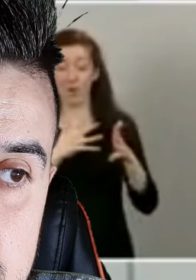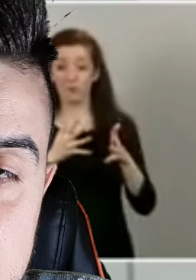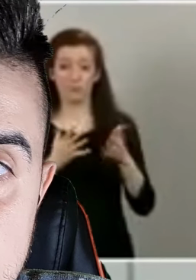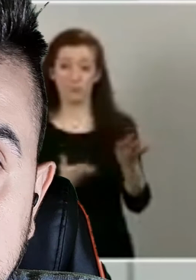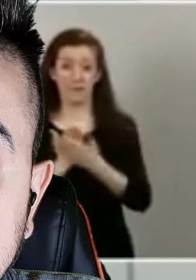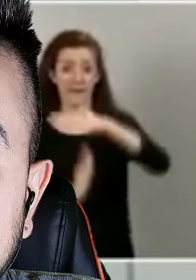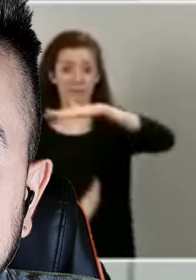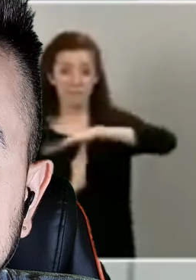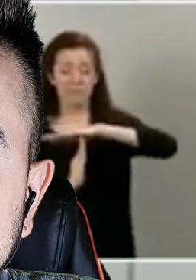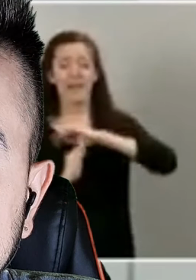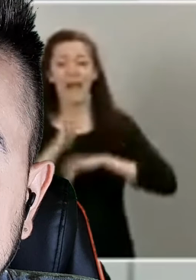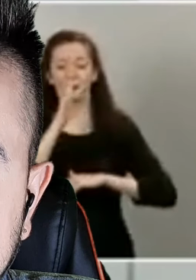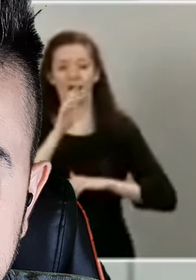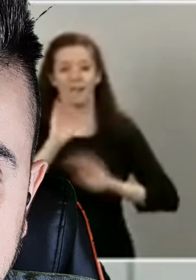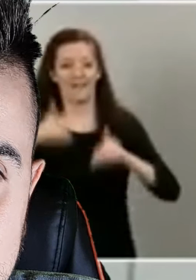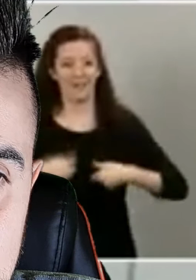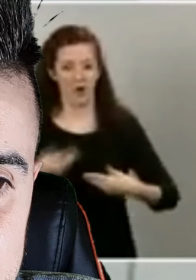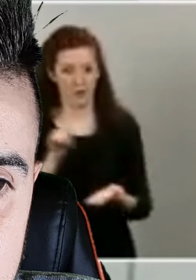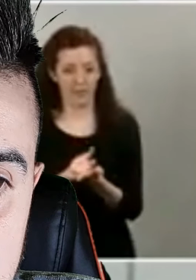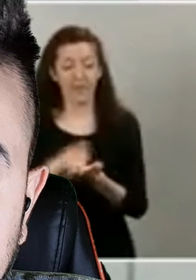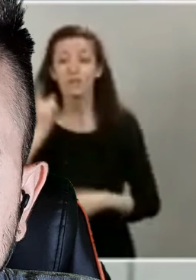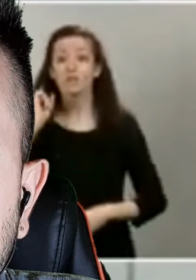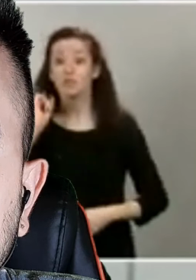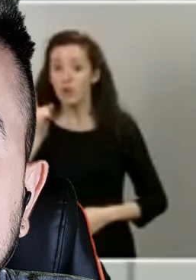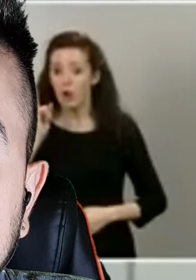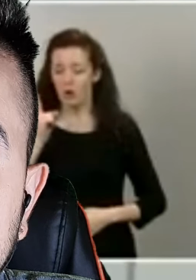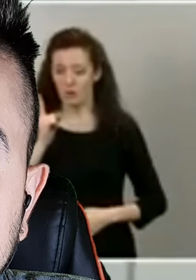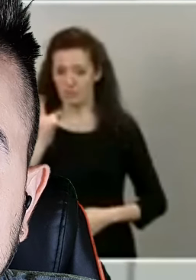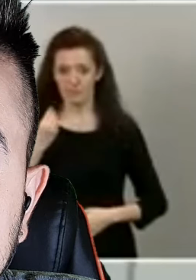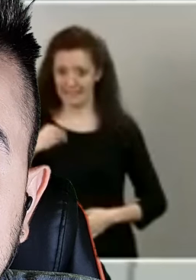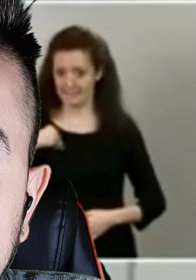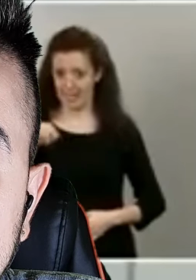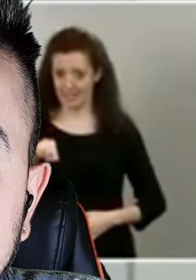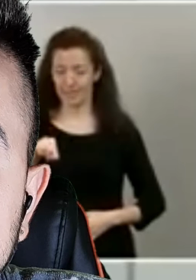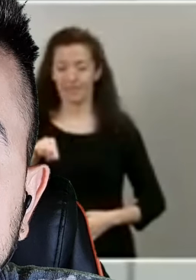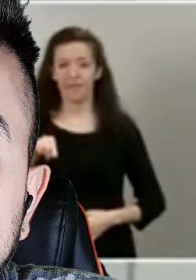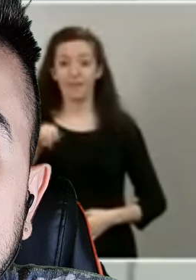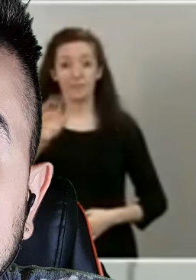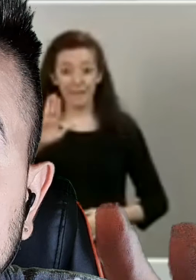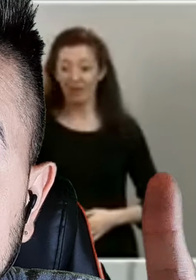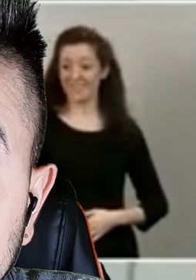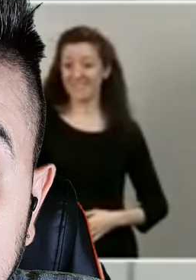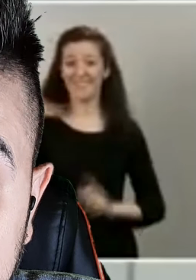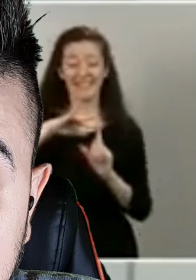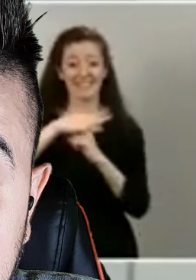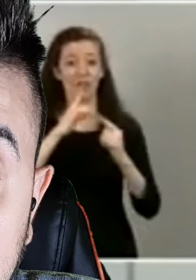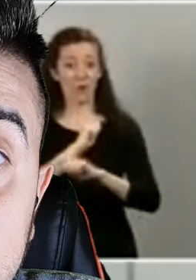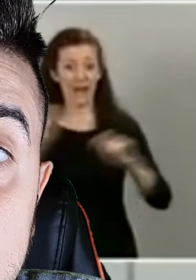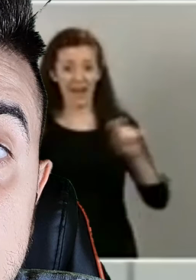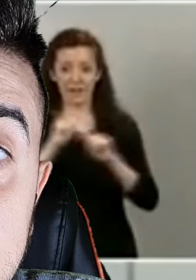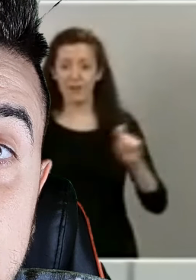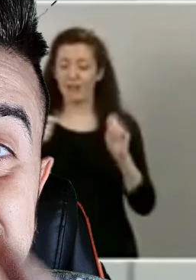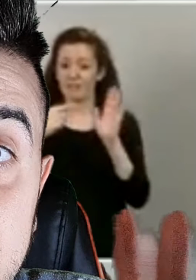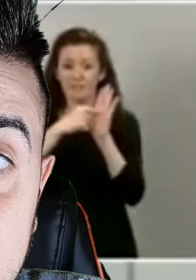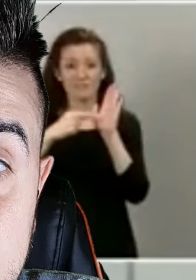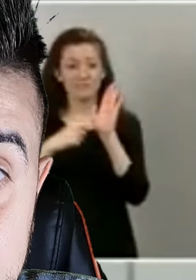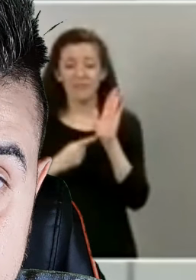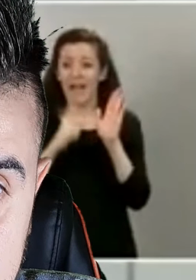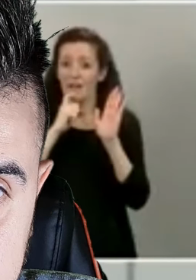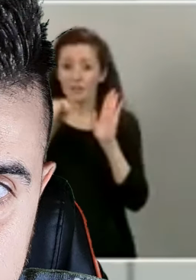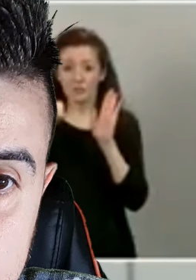pero a chavales vale gente que me está viendo yo os pongo el ejemplo si yo estoy pagando es un ejemplo es no estoy diciendo que